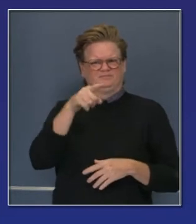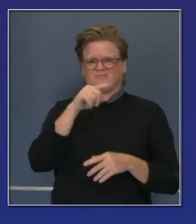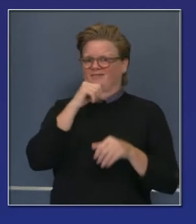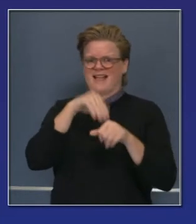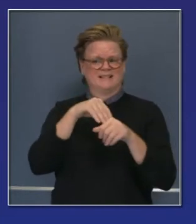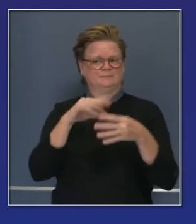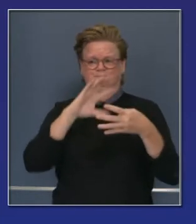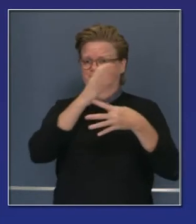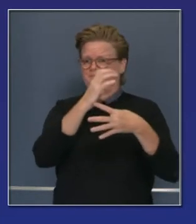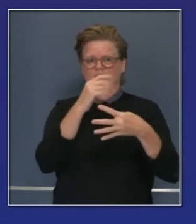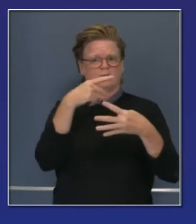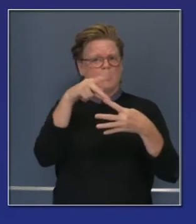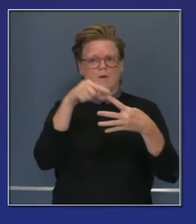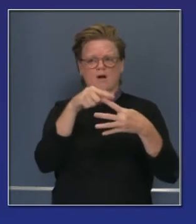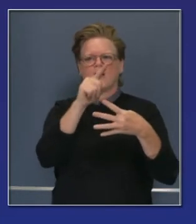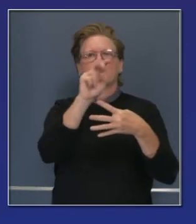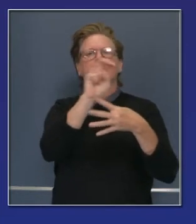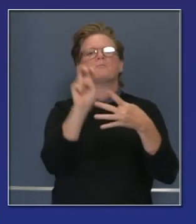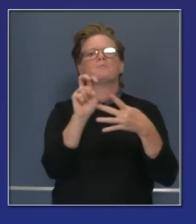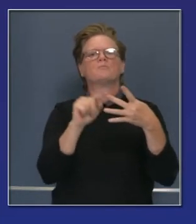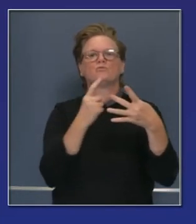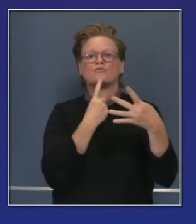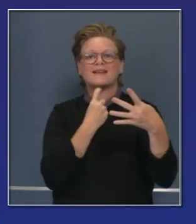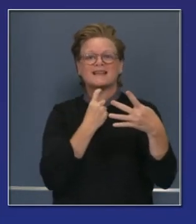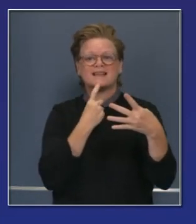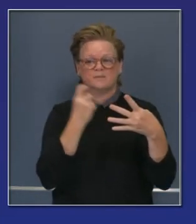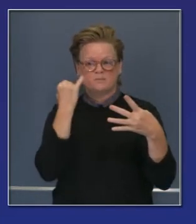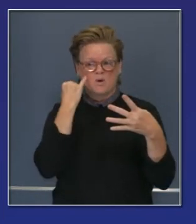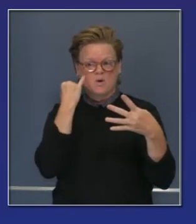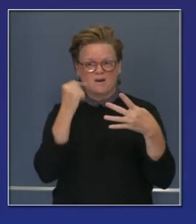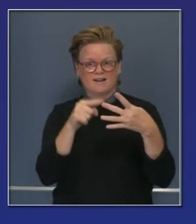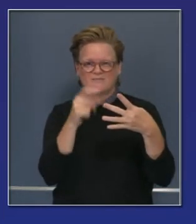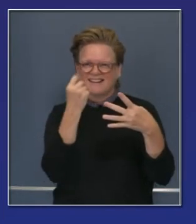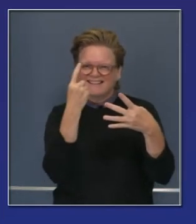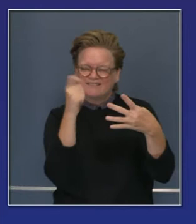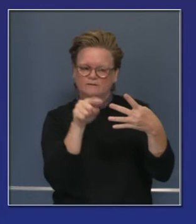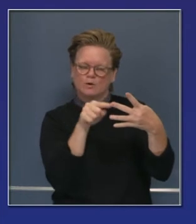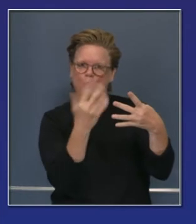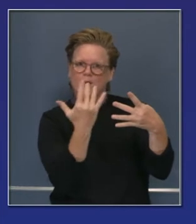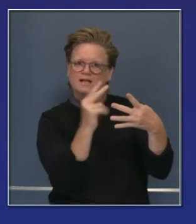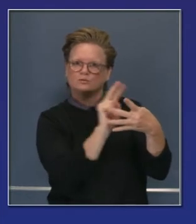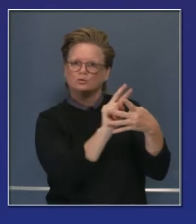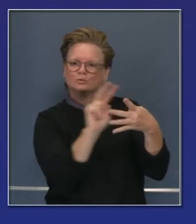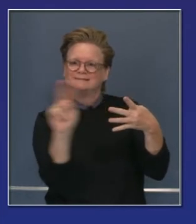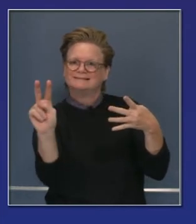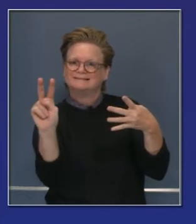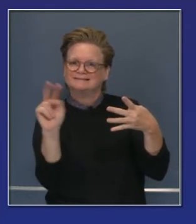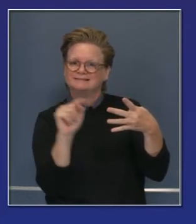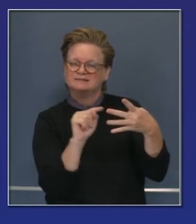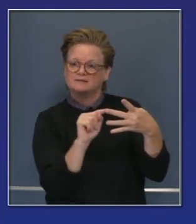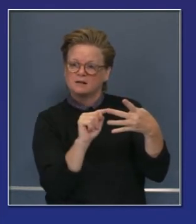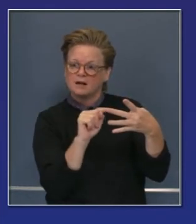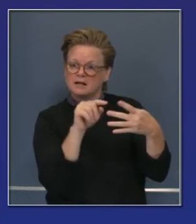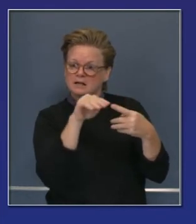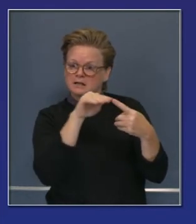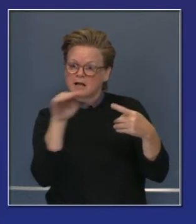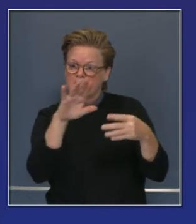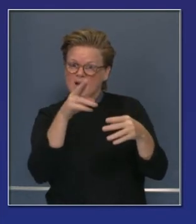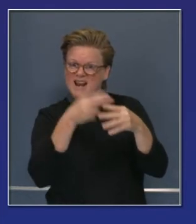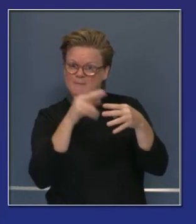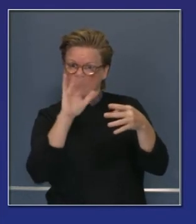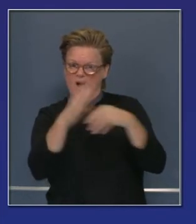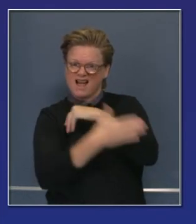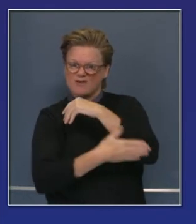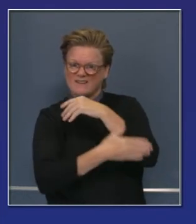del morado y está en el rojo, tendrían que esperar 2 semanas, sin embargo, antes de abrir escuelas, y tendrían que